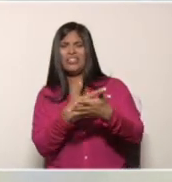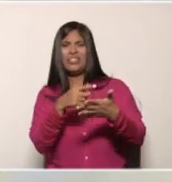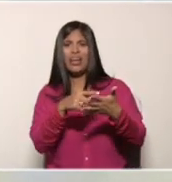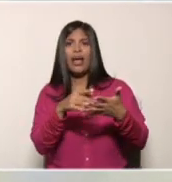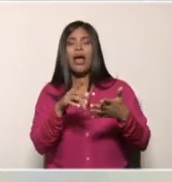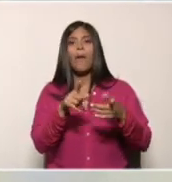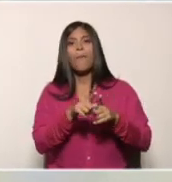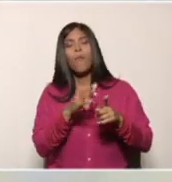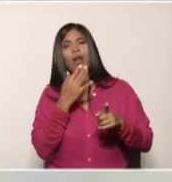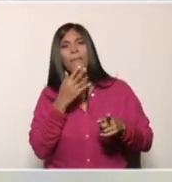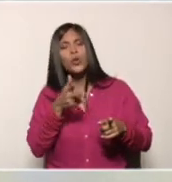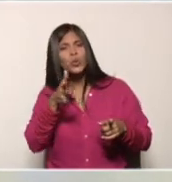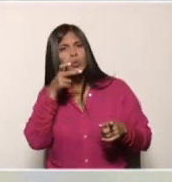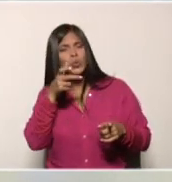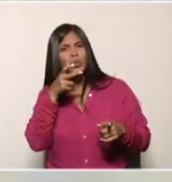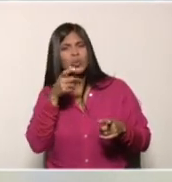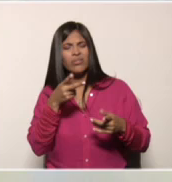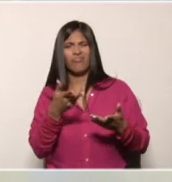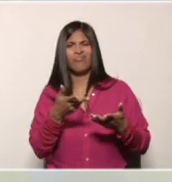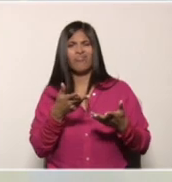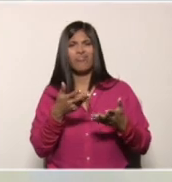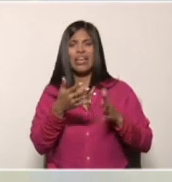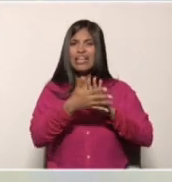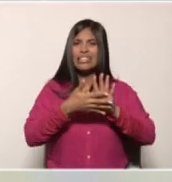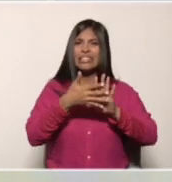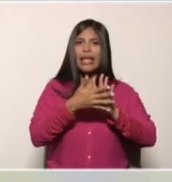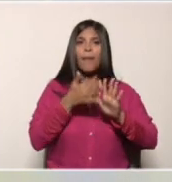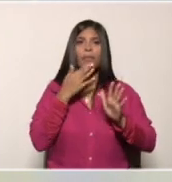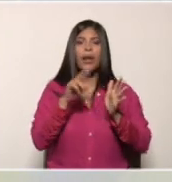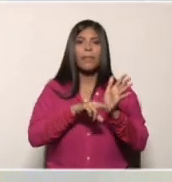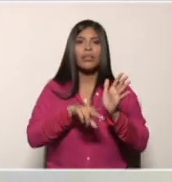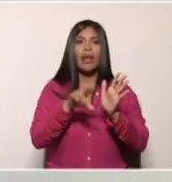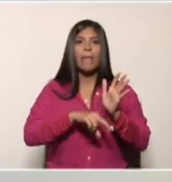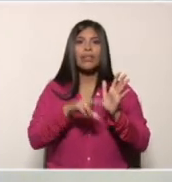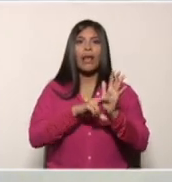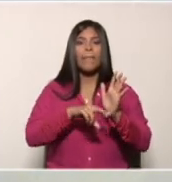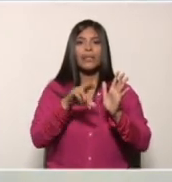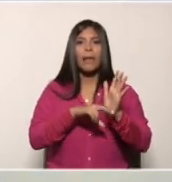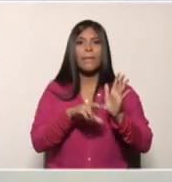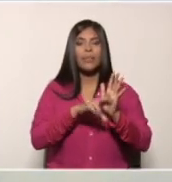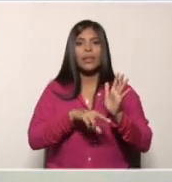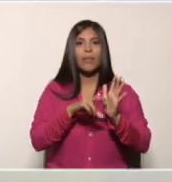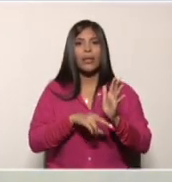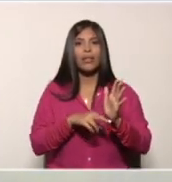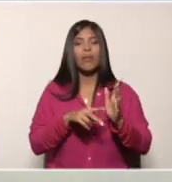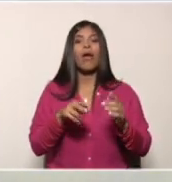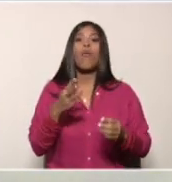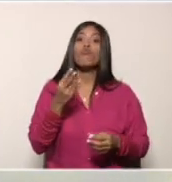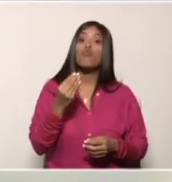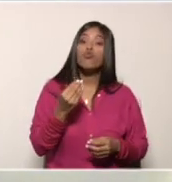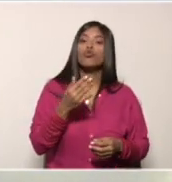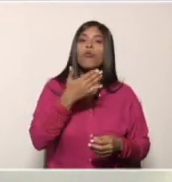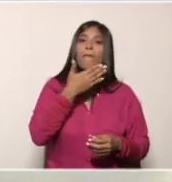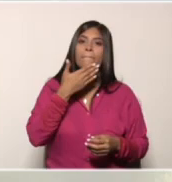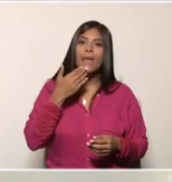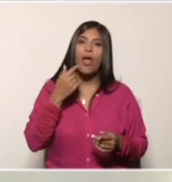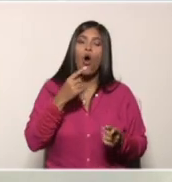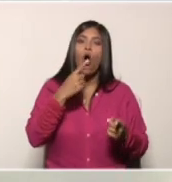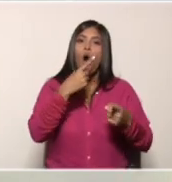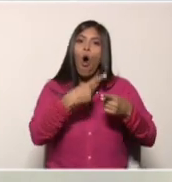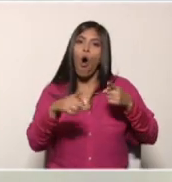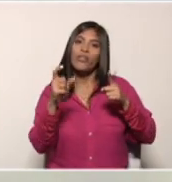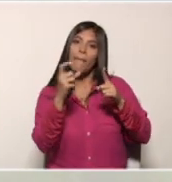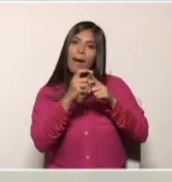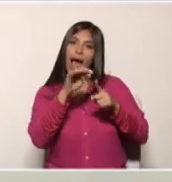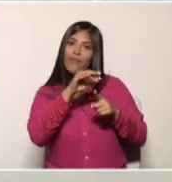quita belleza cuando estamos leyendo un documento, un escrito, y se están repitiendo muchas palabras,